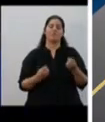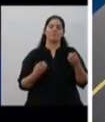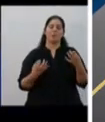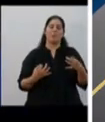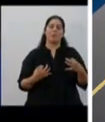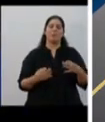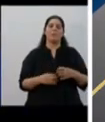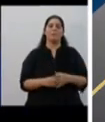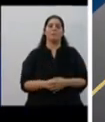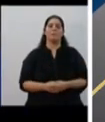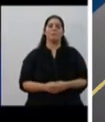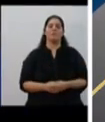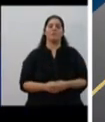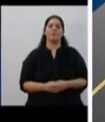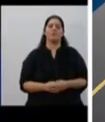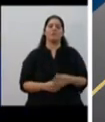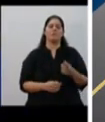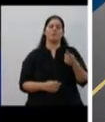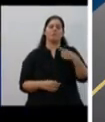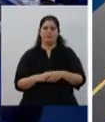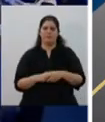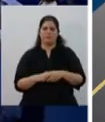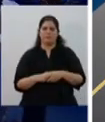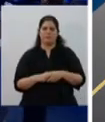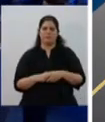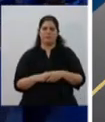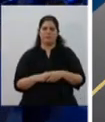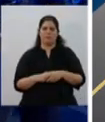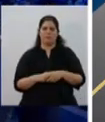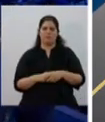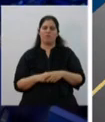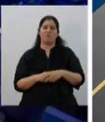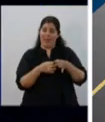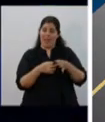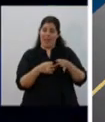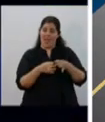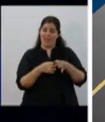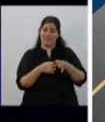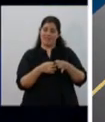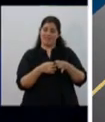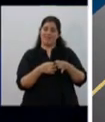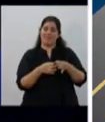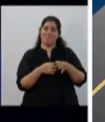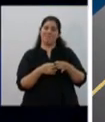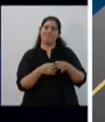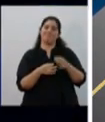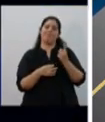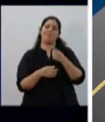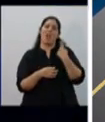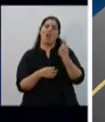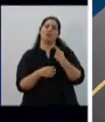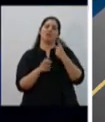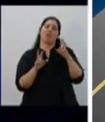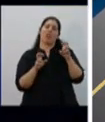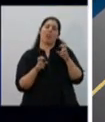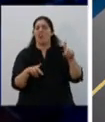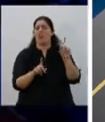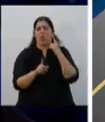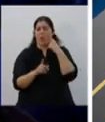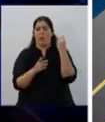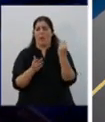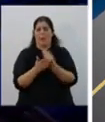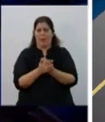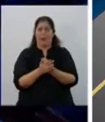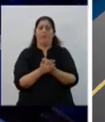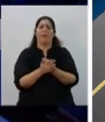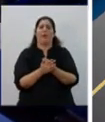sobre las posiciones políticas de distintos candidatos? Bueno, esa agenda que llamamos ganancias cognitivas es cuál es la producción para los fines sociales de la